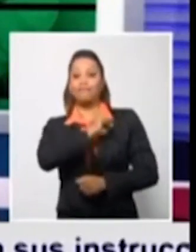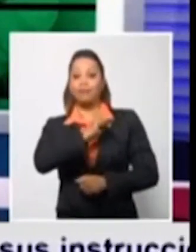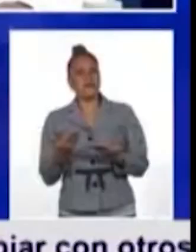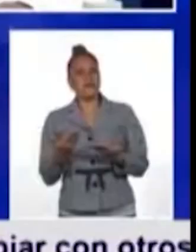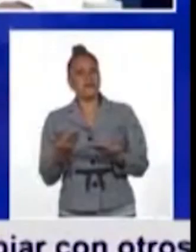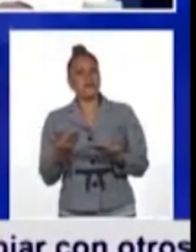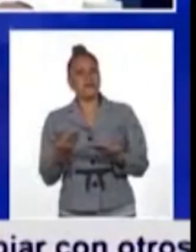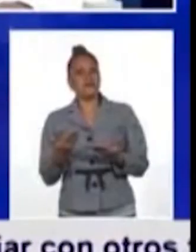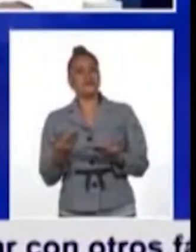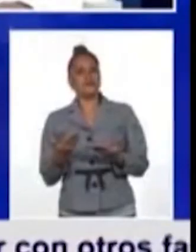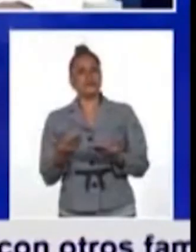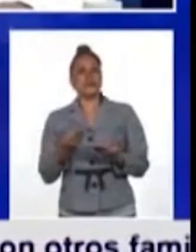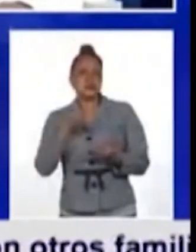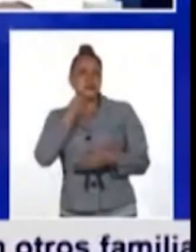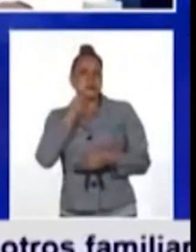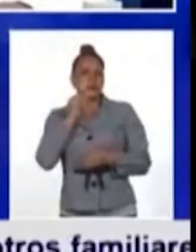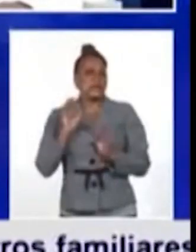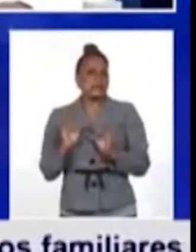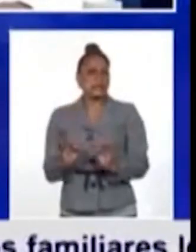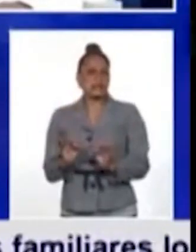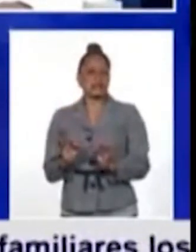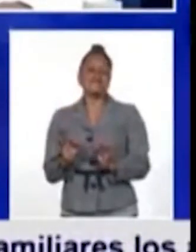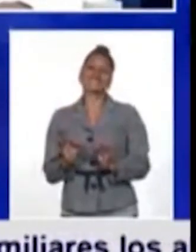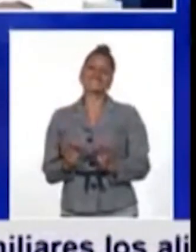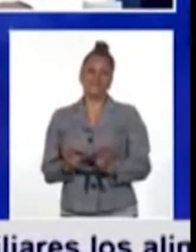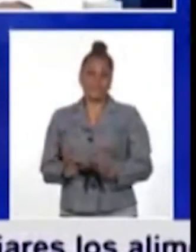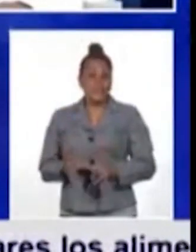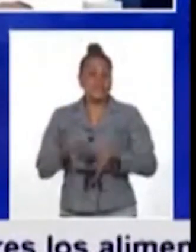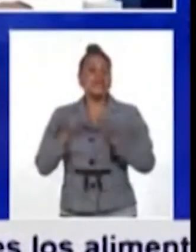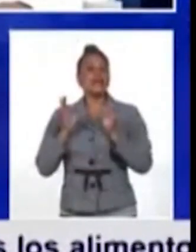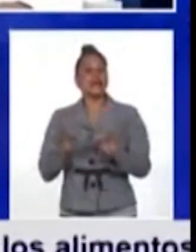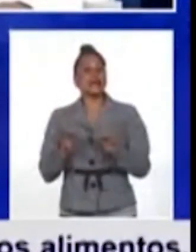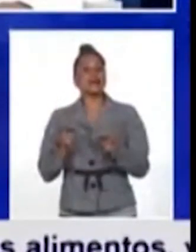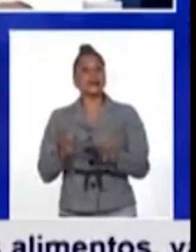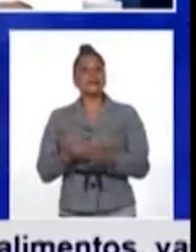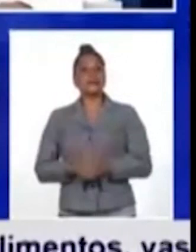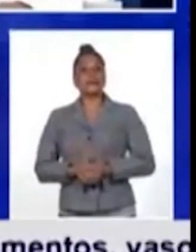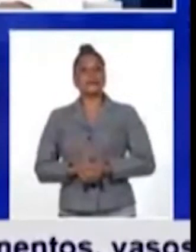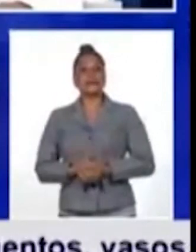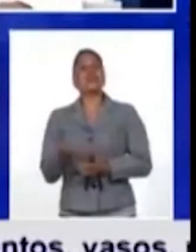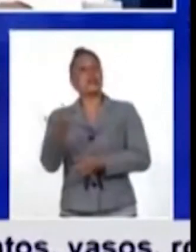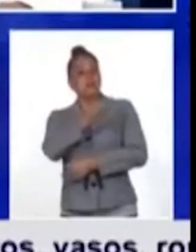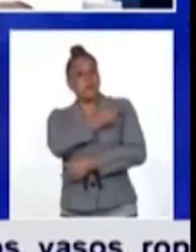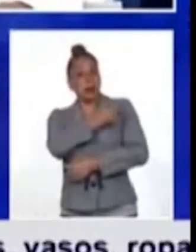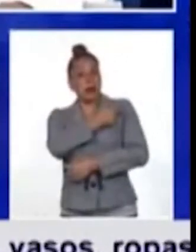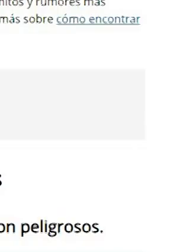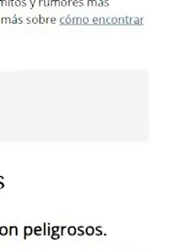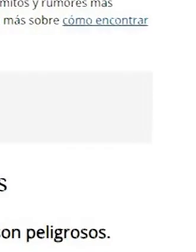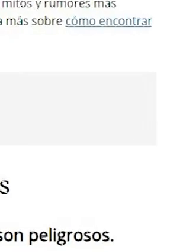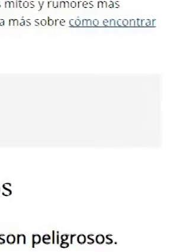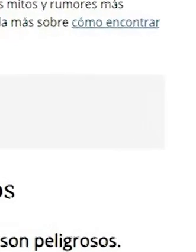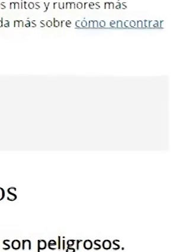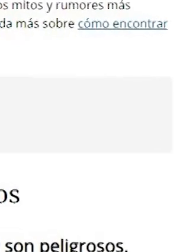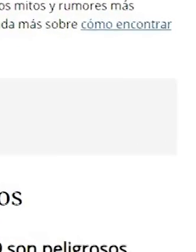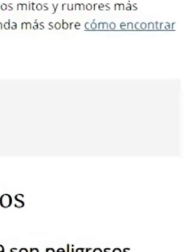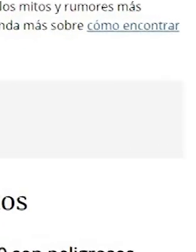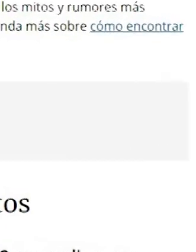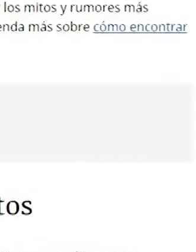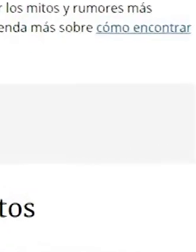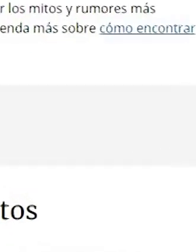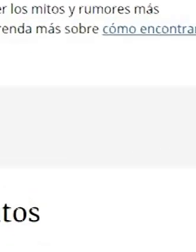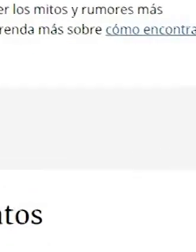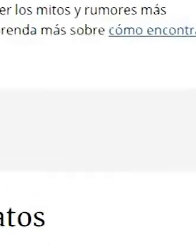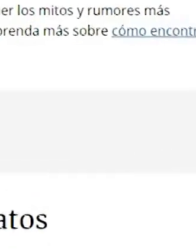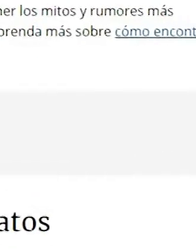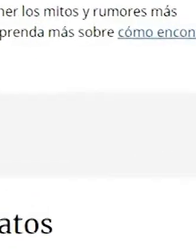al tema. Bueno, realmente la vacuna no evita que te contagies. Claro. Sin embargo,